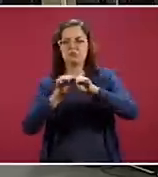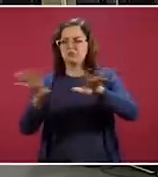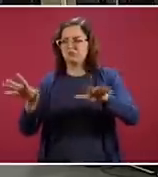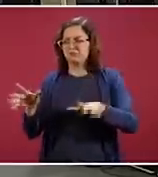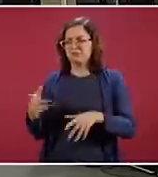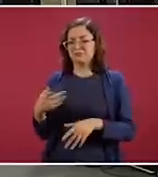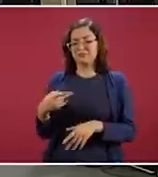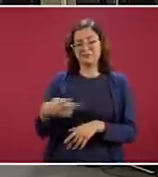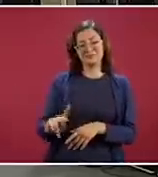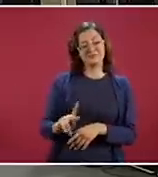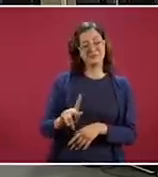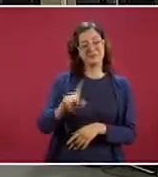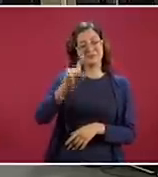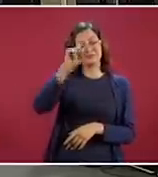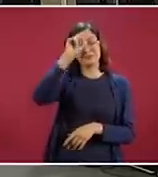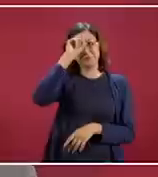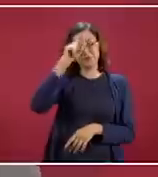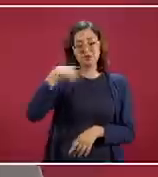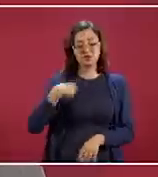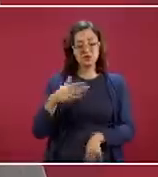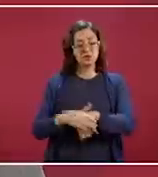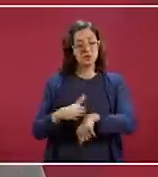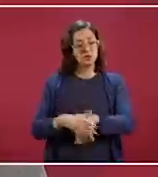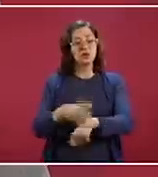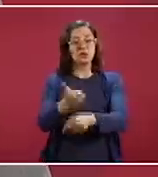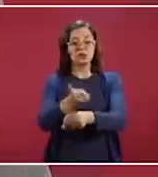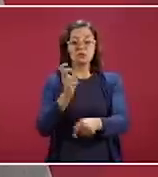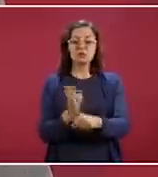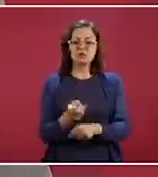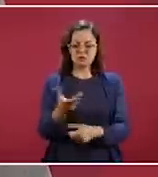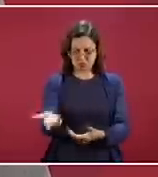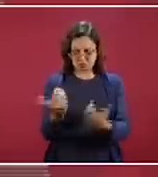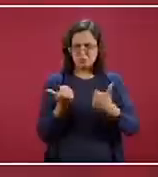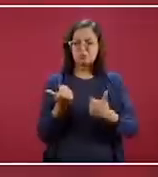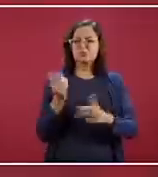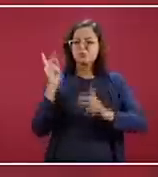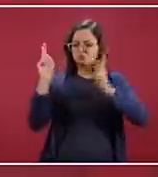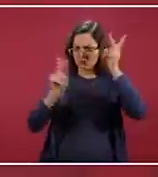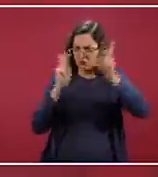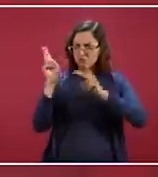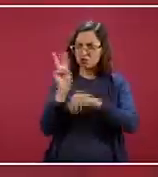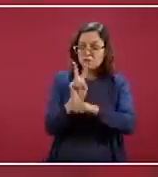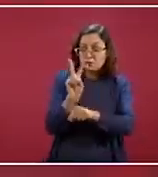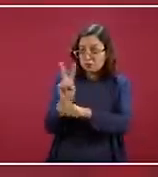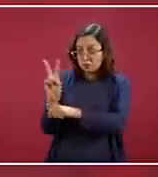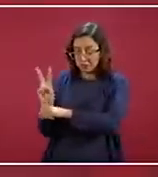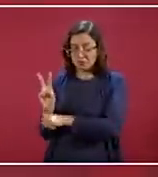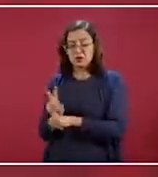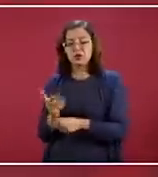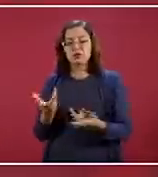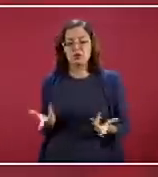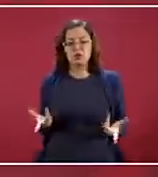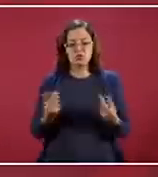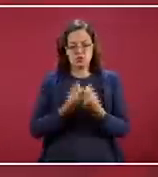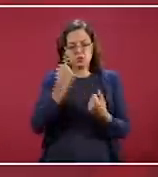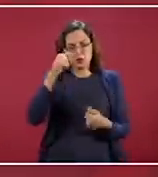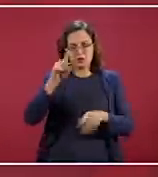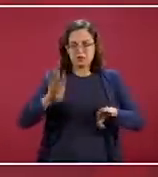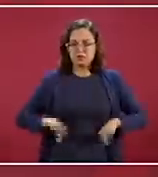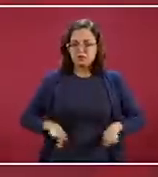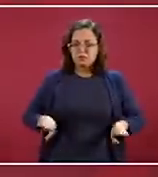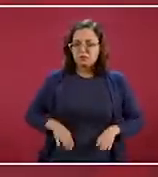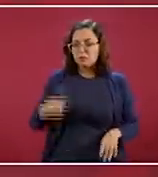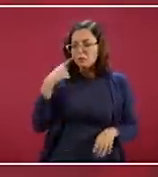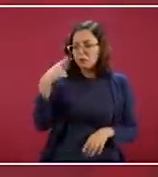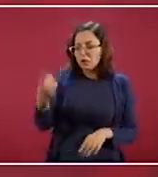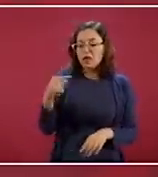especial a usted a que haga una visita, la atiendo y que observe cuál es la conducta. Primero, no es una